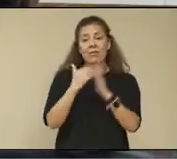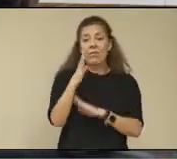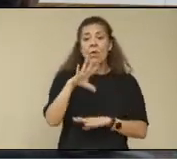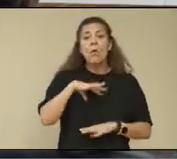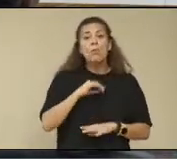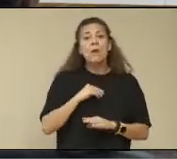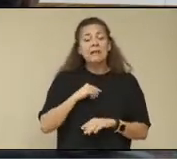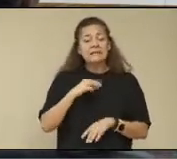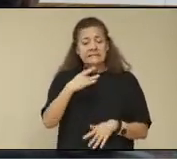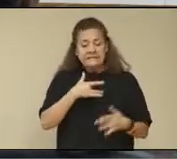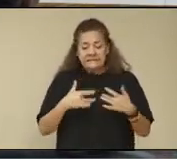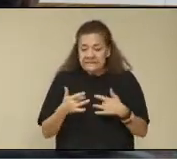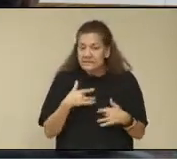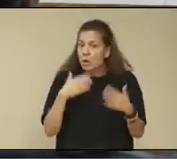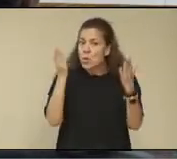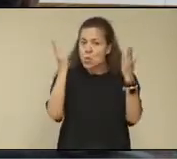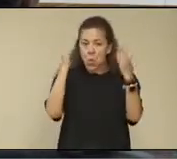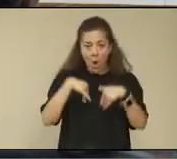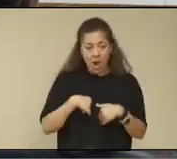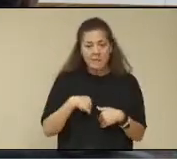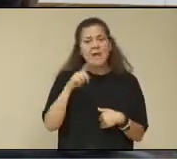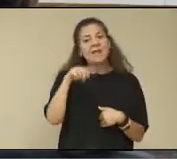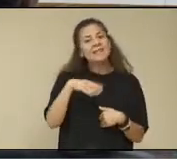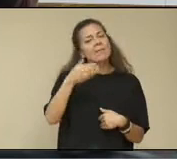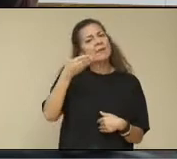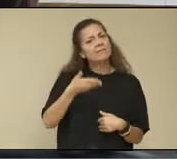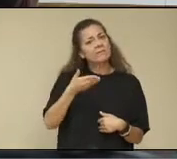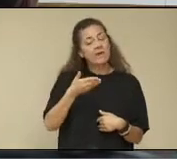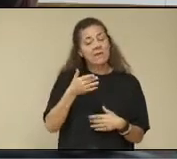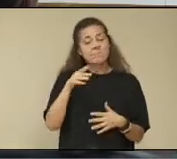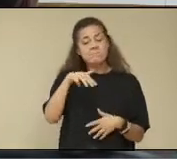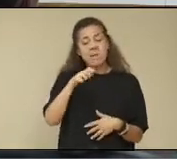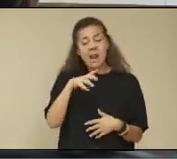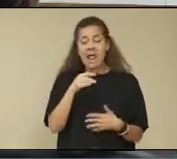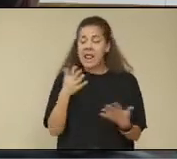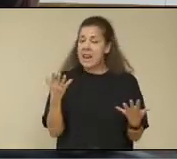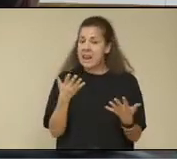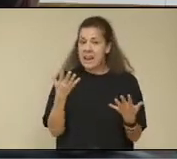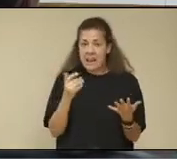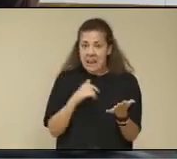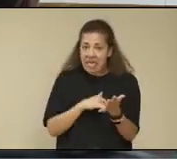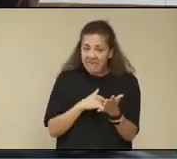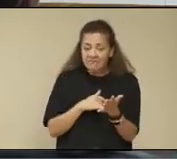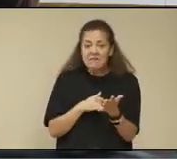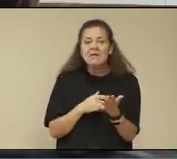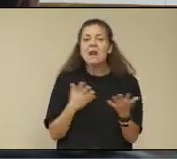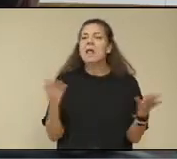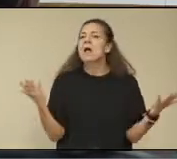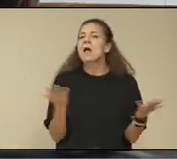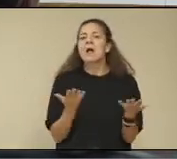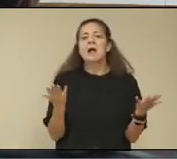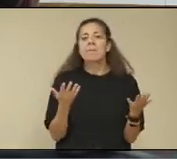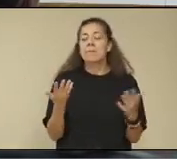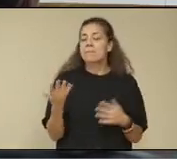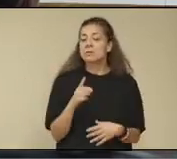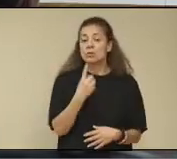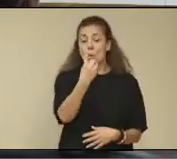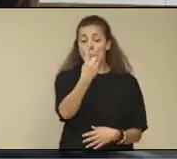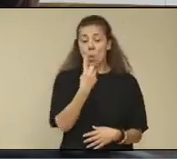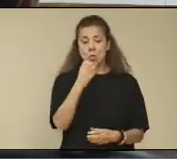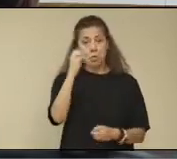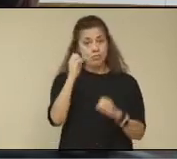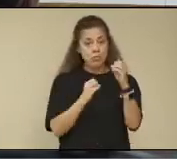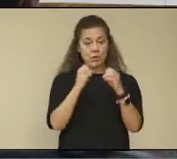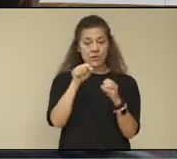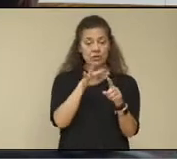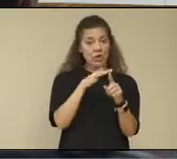asintomático, otro porcentaje también muy alto de malaria leve. Luego, de malaria grave es aproximadamente un 1% de los